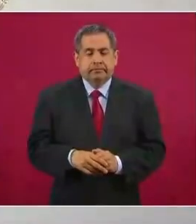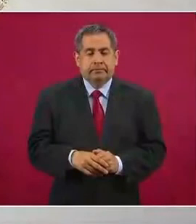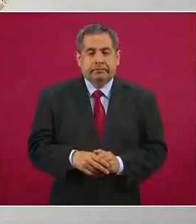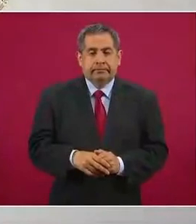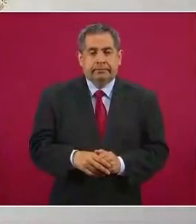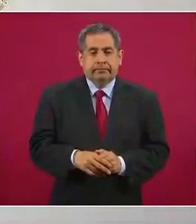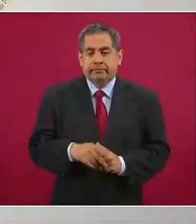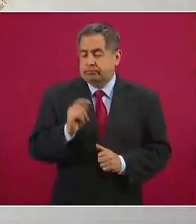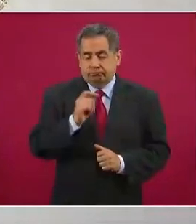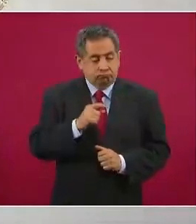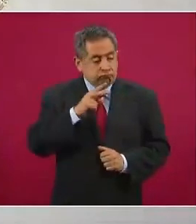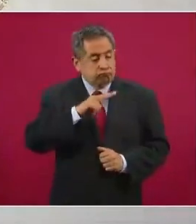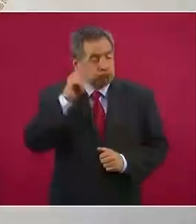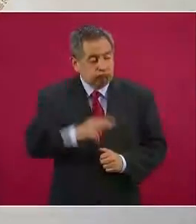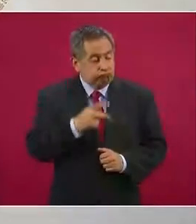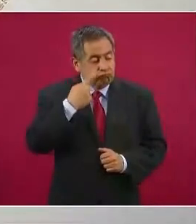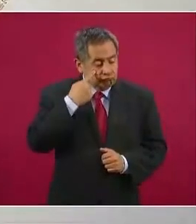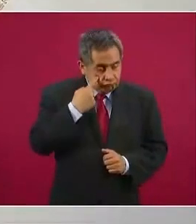Tienen que ser productos